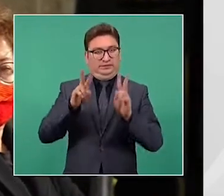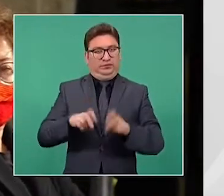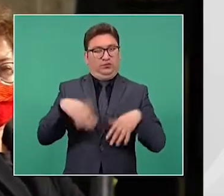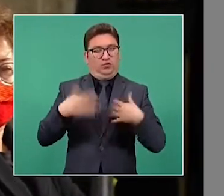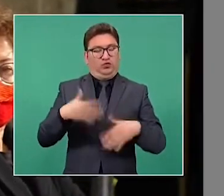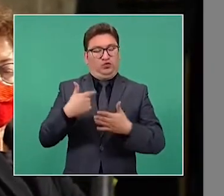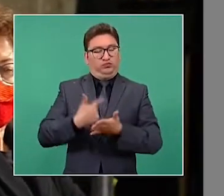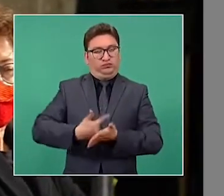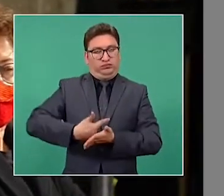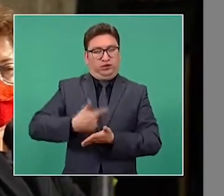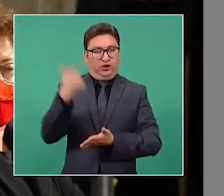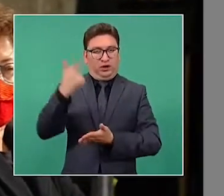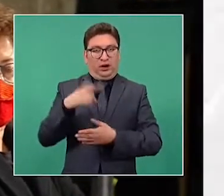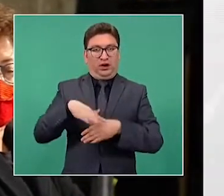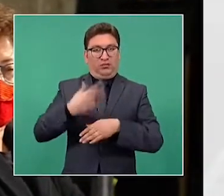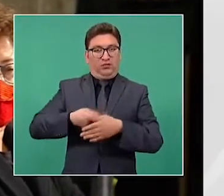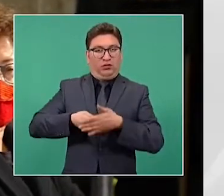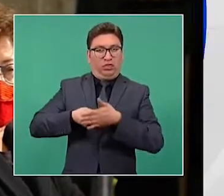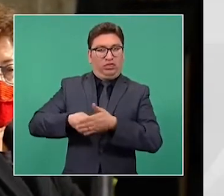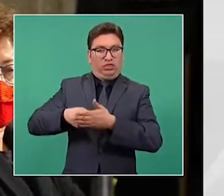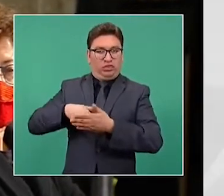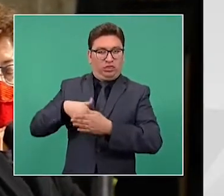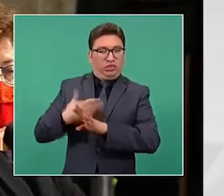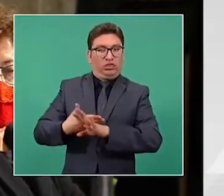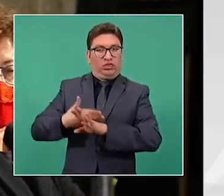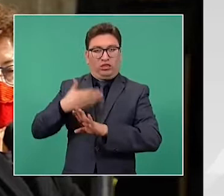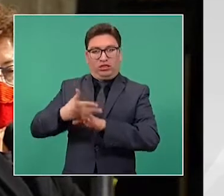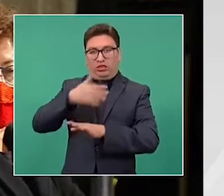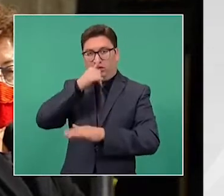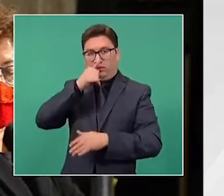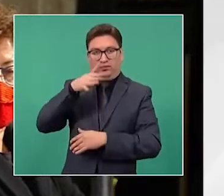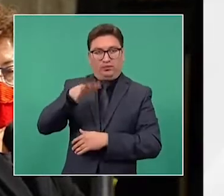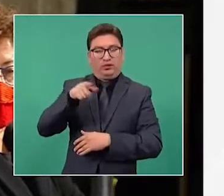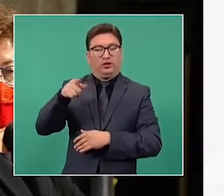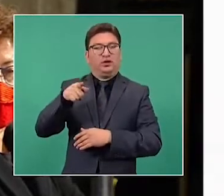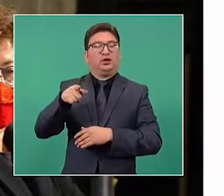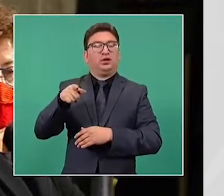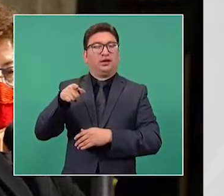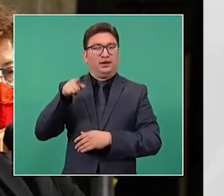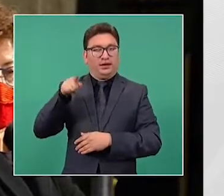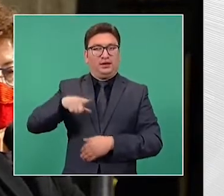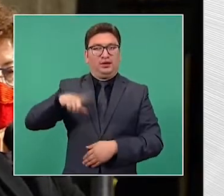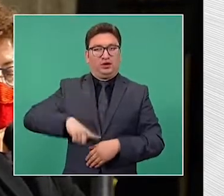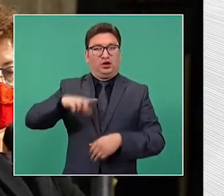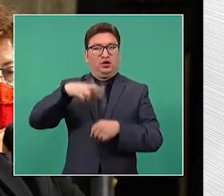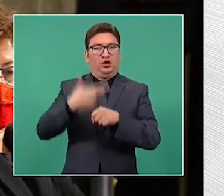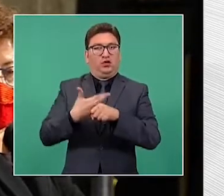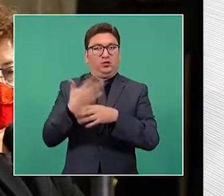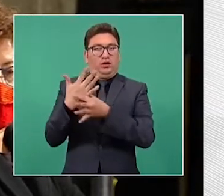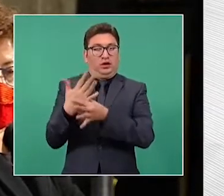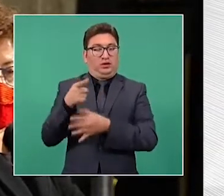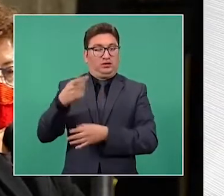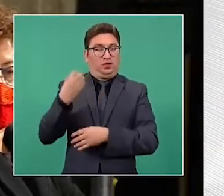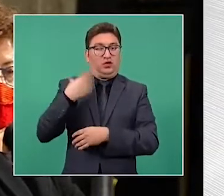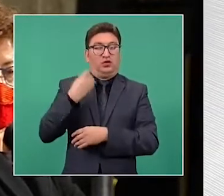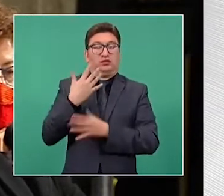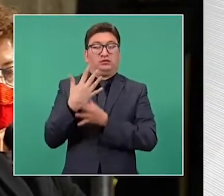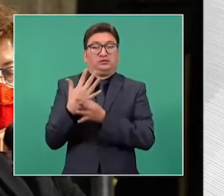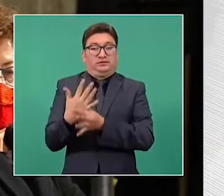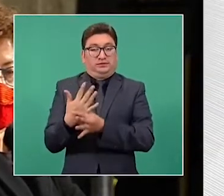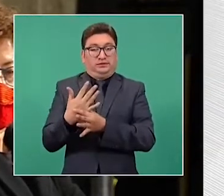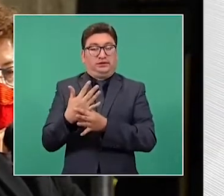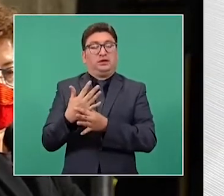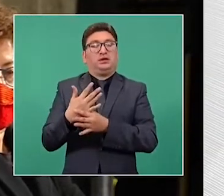de hostigar, de amenazar, de amedrentar. En una conferencia, el gobernador dijo que va a